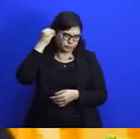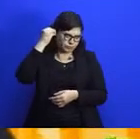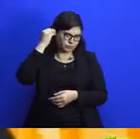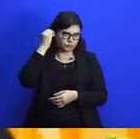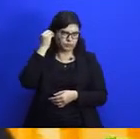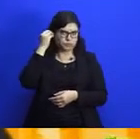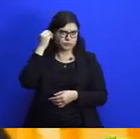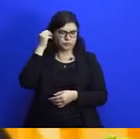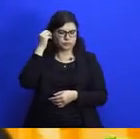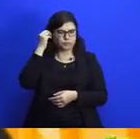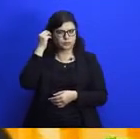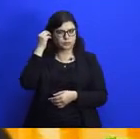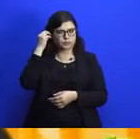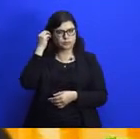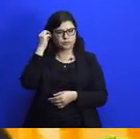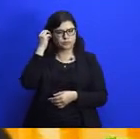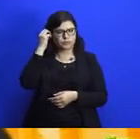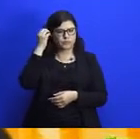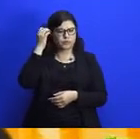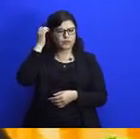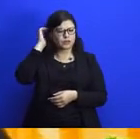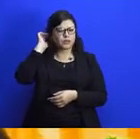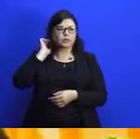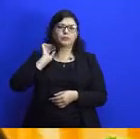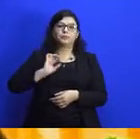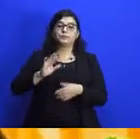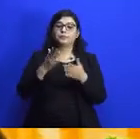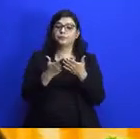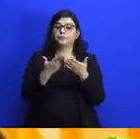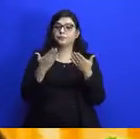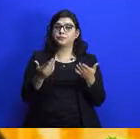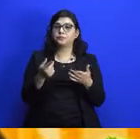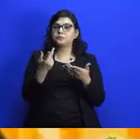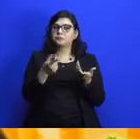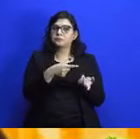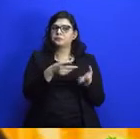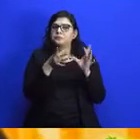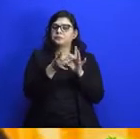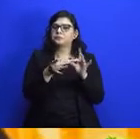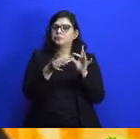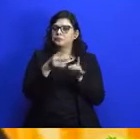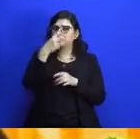Ahora Mariano nos va a platicar qué se está haciendo desde México para